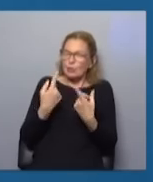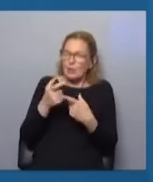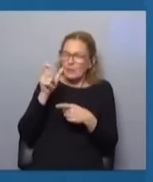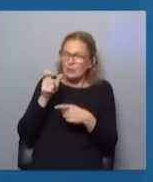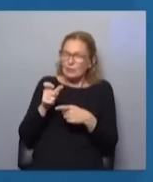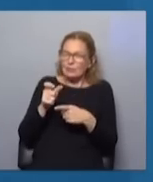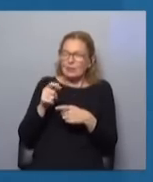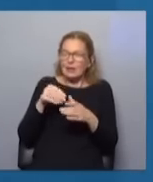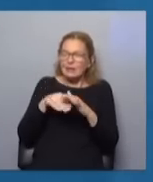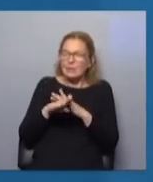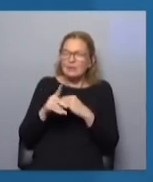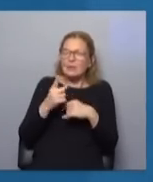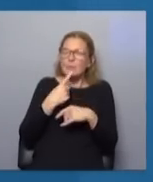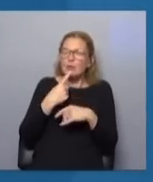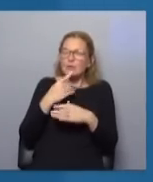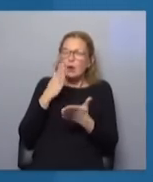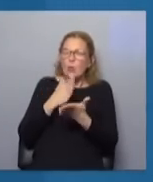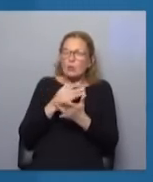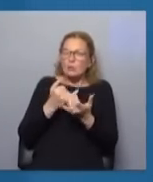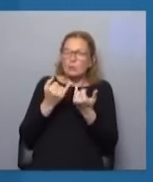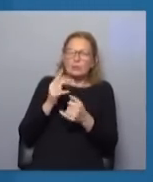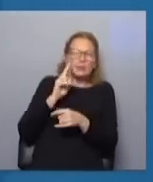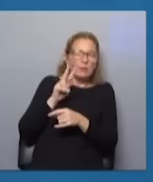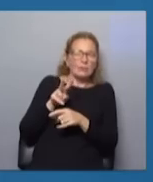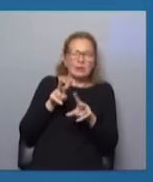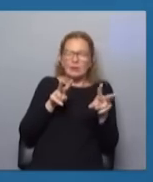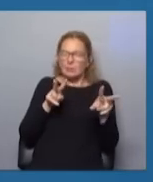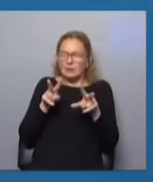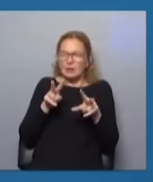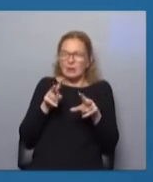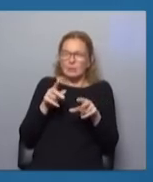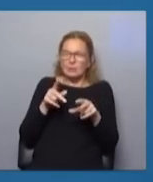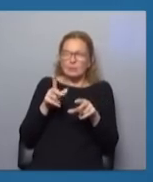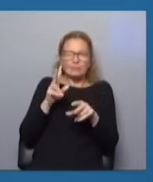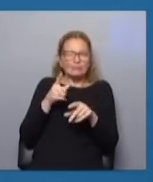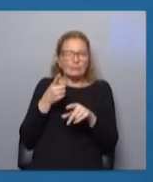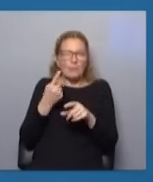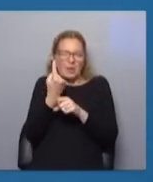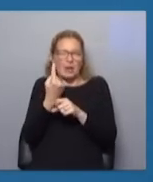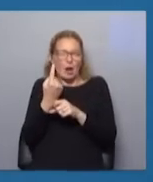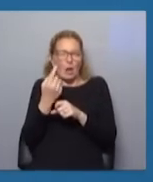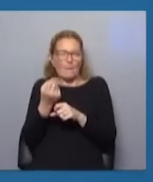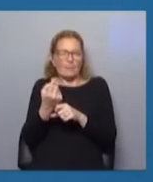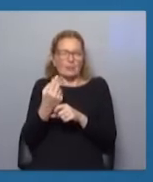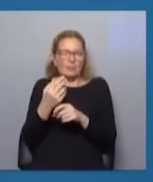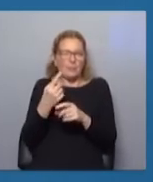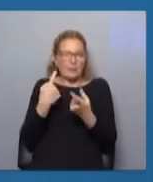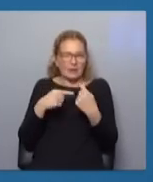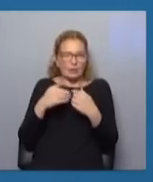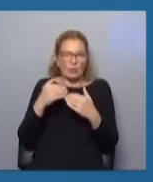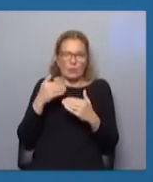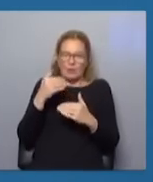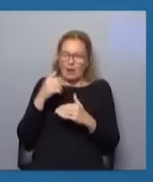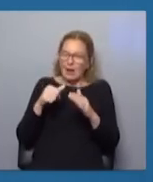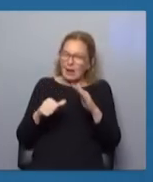se mete en política en los últimos días y ahí se mueve más por piel que por otra cosa pero la construcción de la